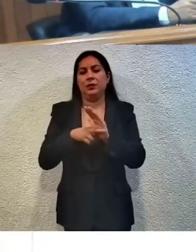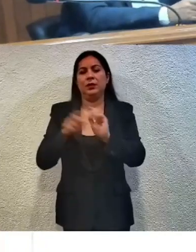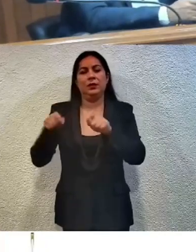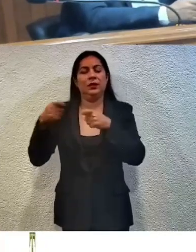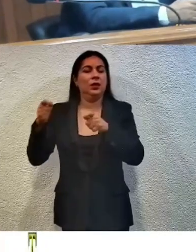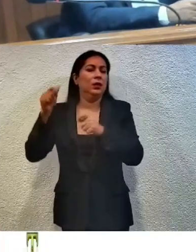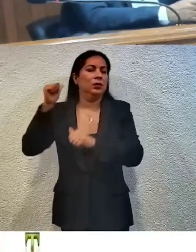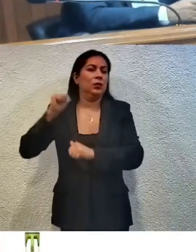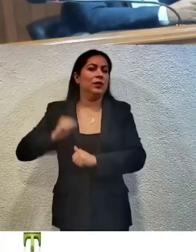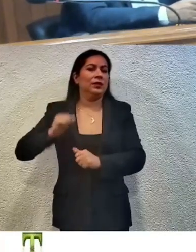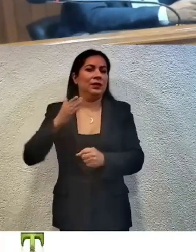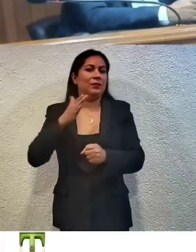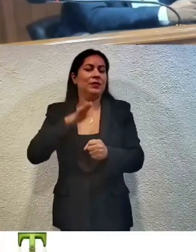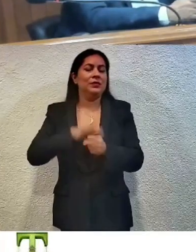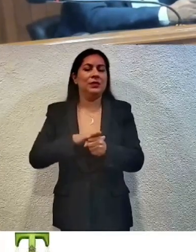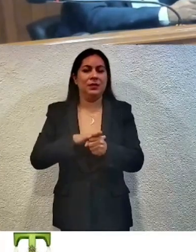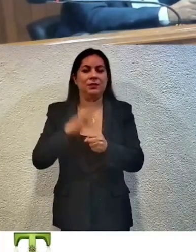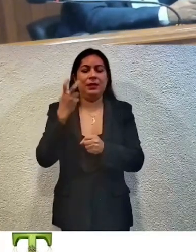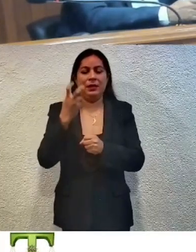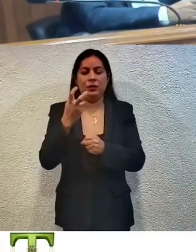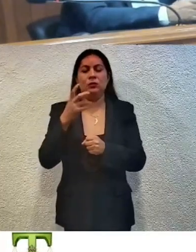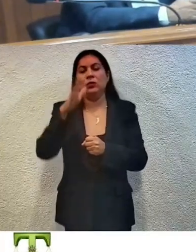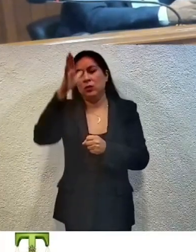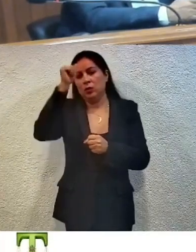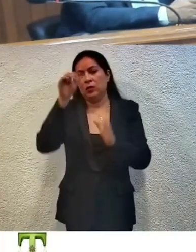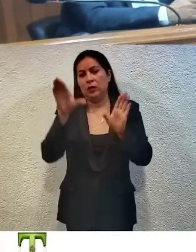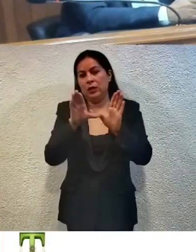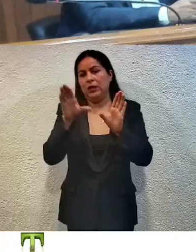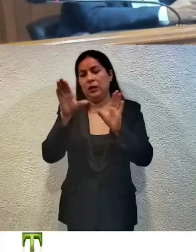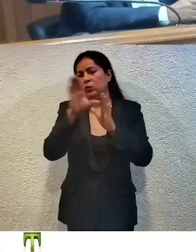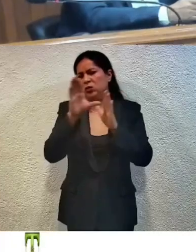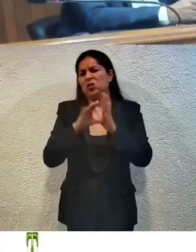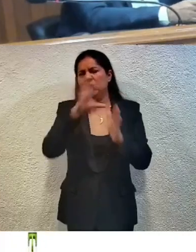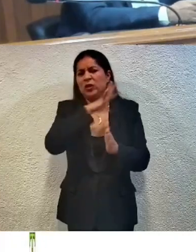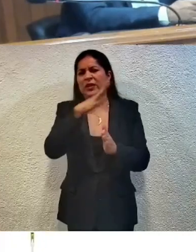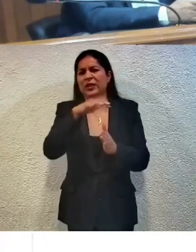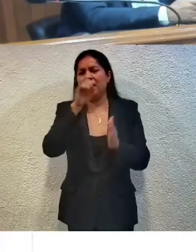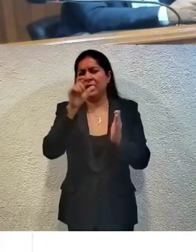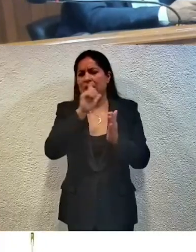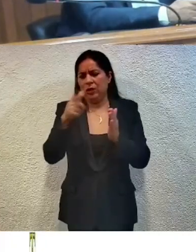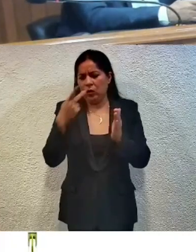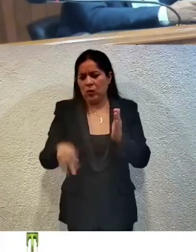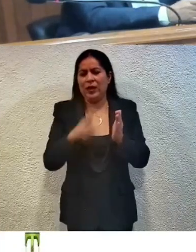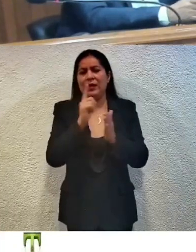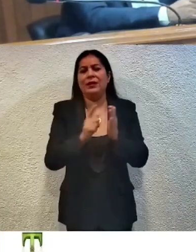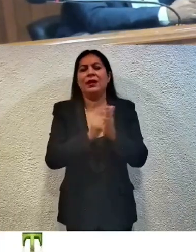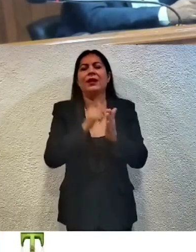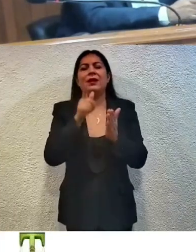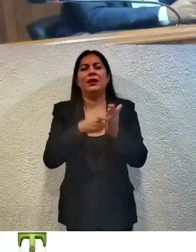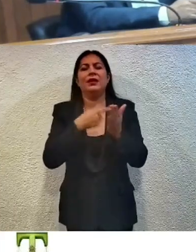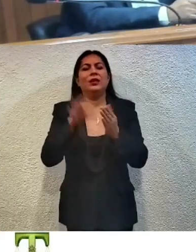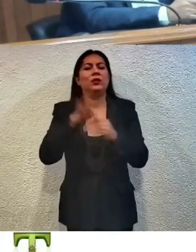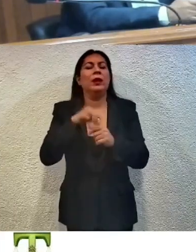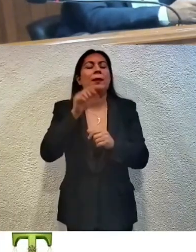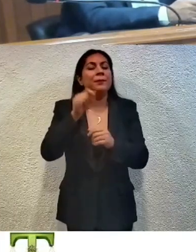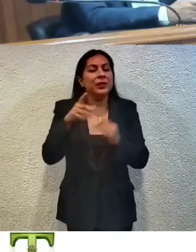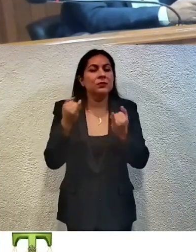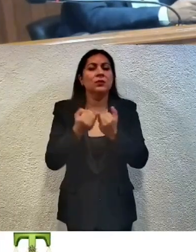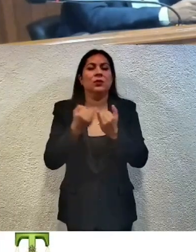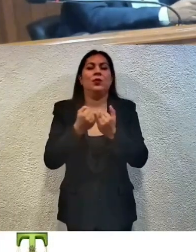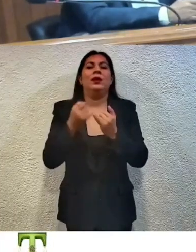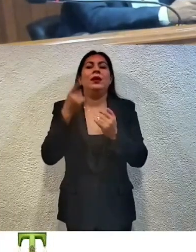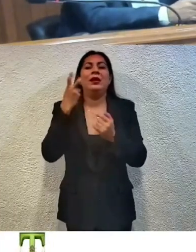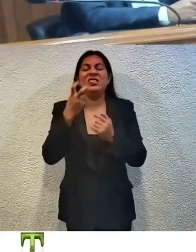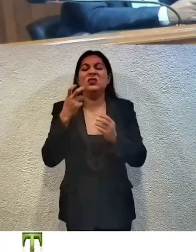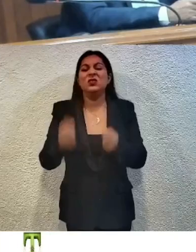autoridad administrativa, ello conforme a la Constitución General, local y la ley electoral. Asimismo, estos están